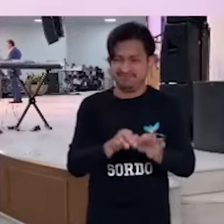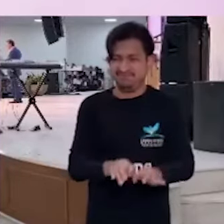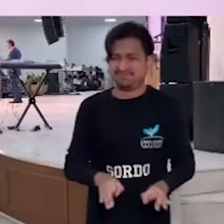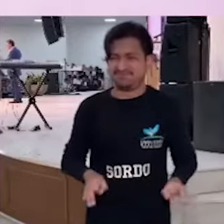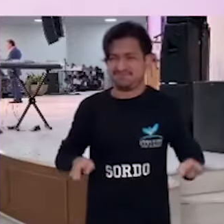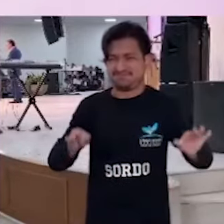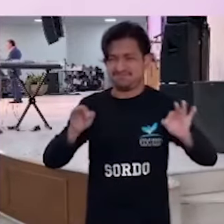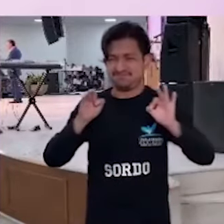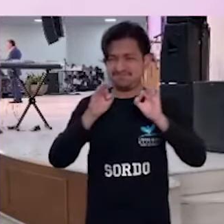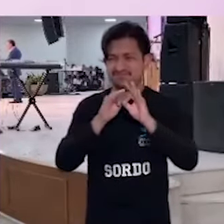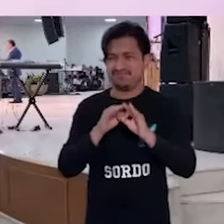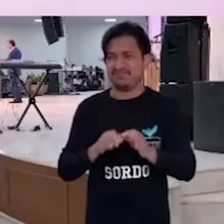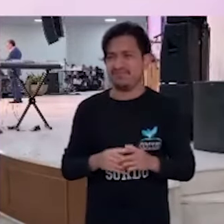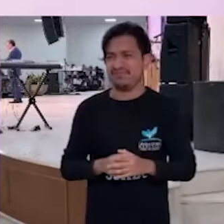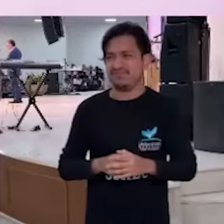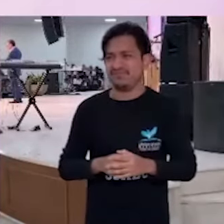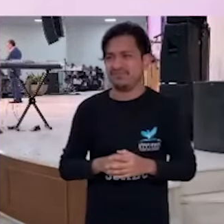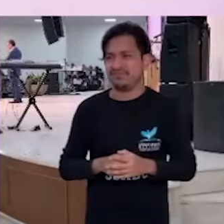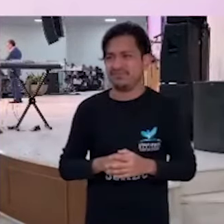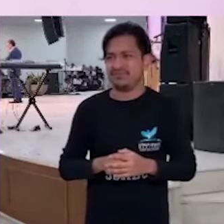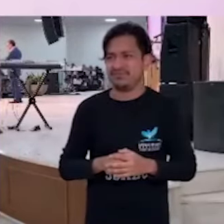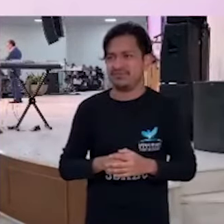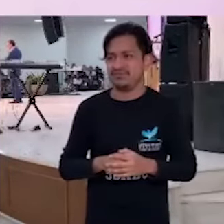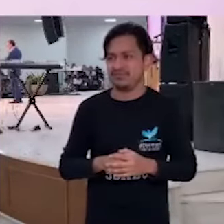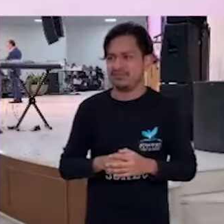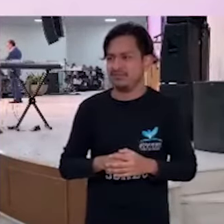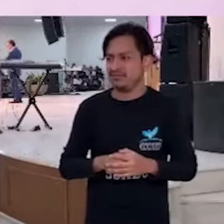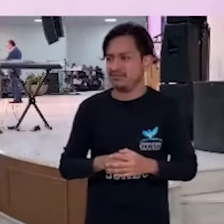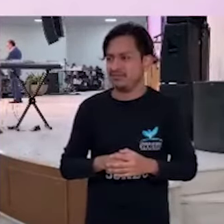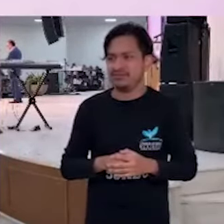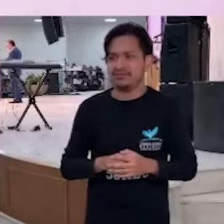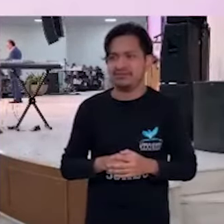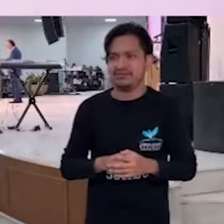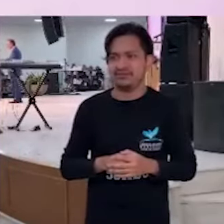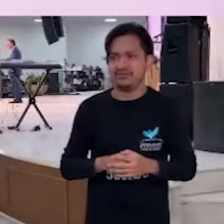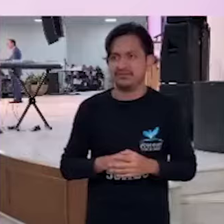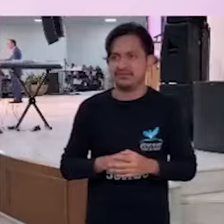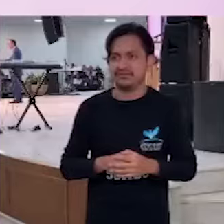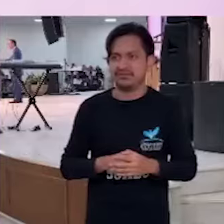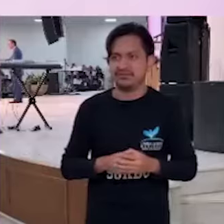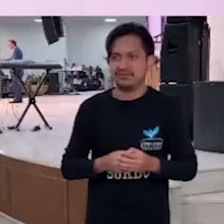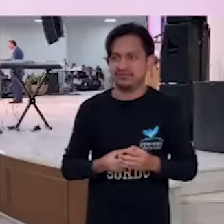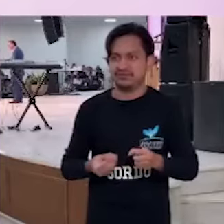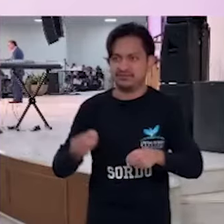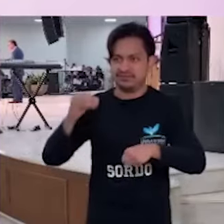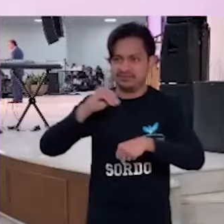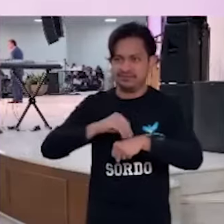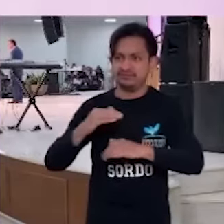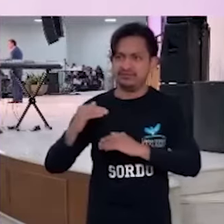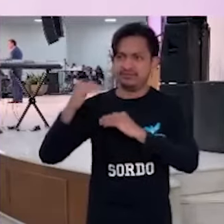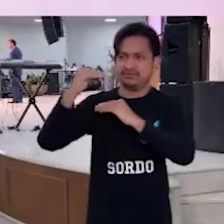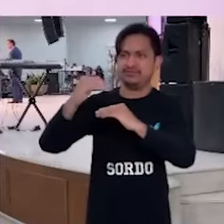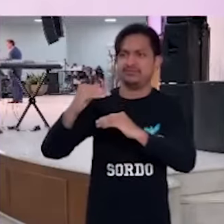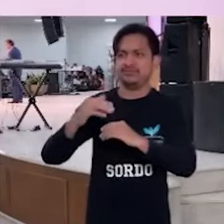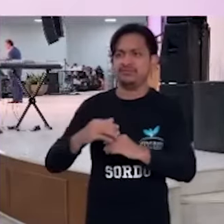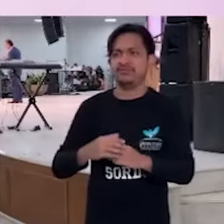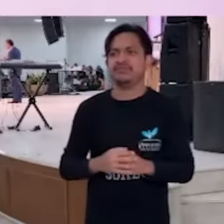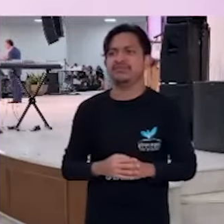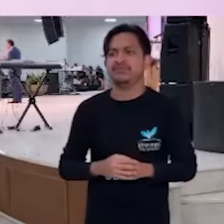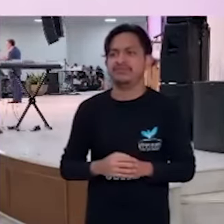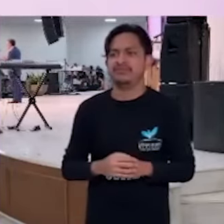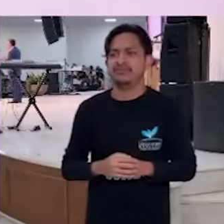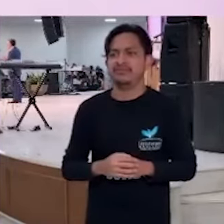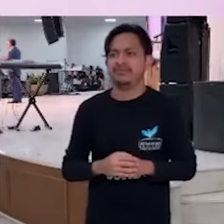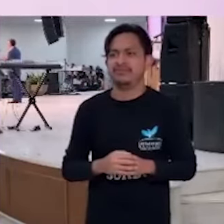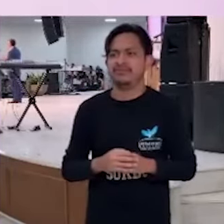de protección. Así que vamos a iniciar con el punto número 1. Debemos